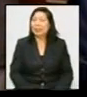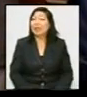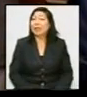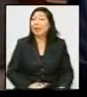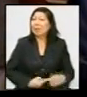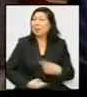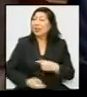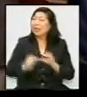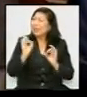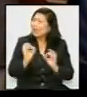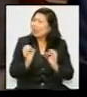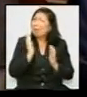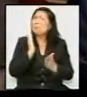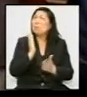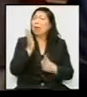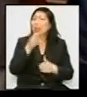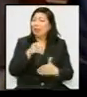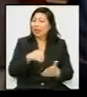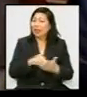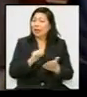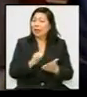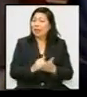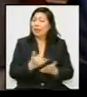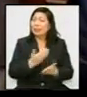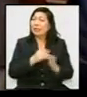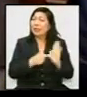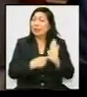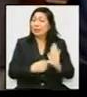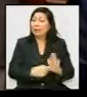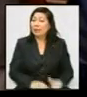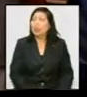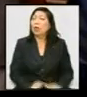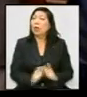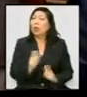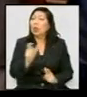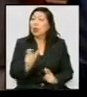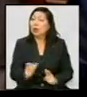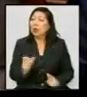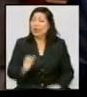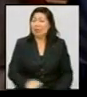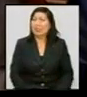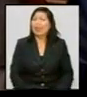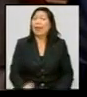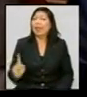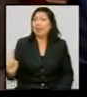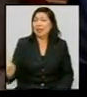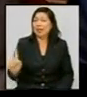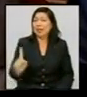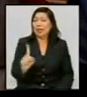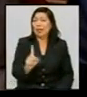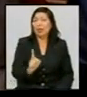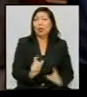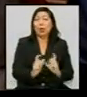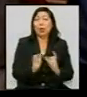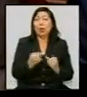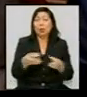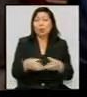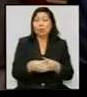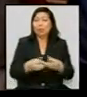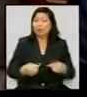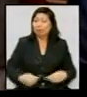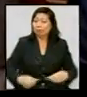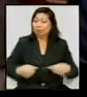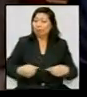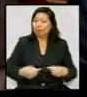Vienen saboteando nada menos que la presencia de los congresistas en cada una de las comisiones donde se tiene que